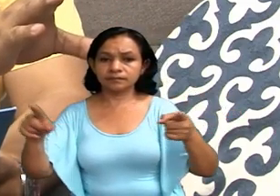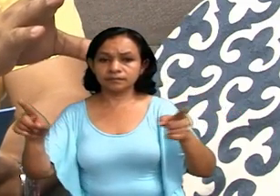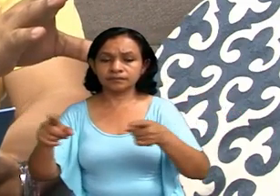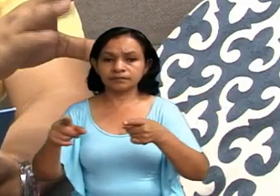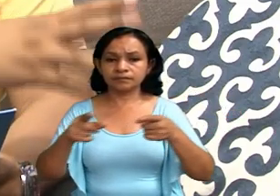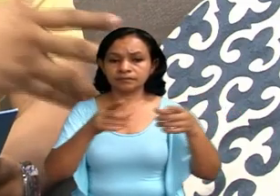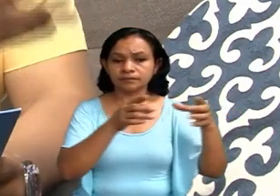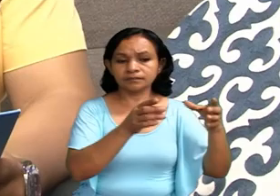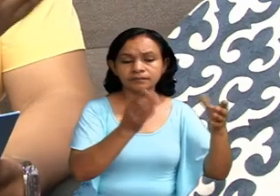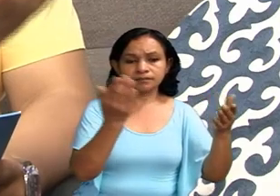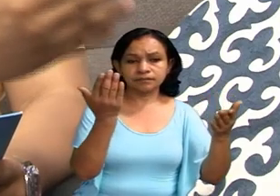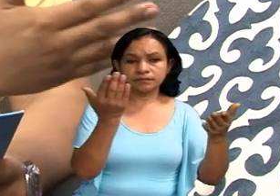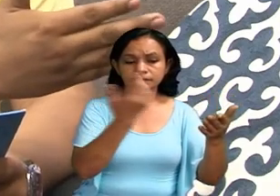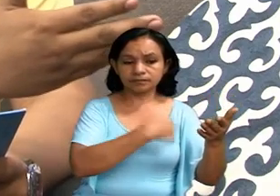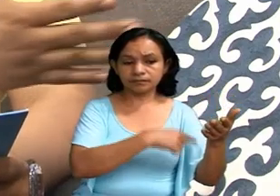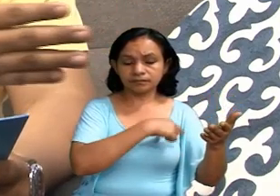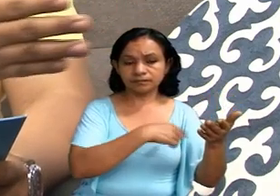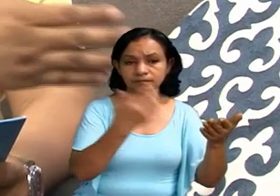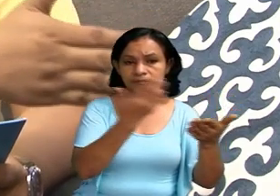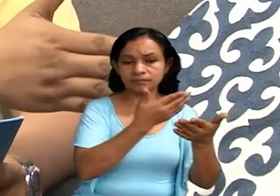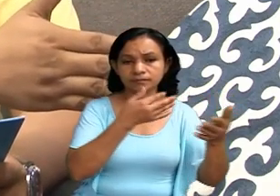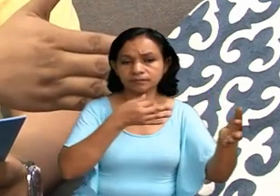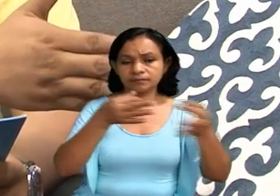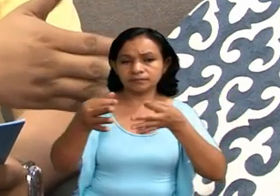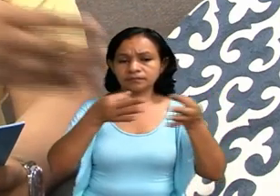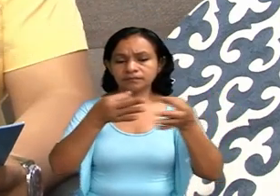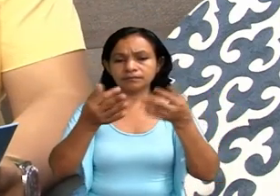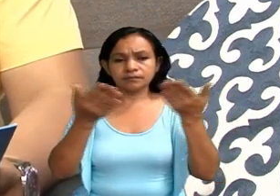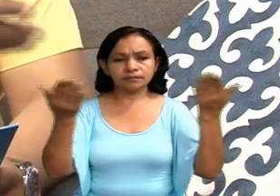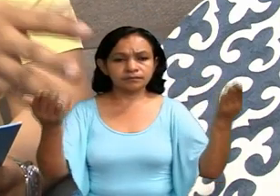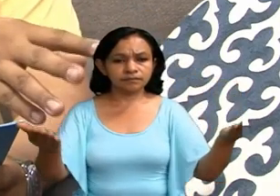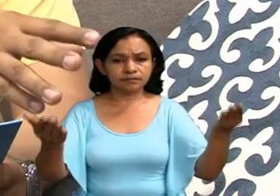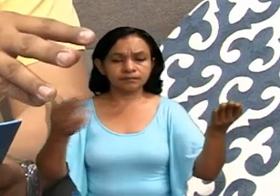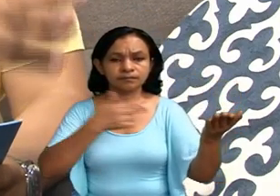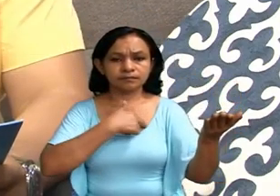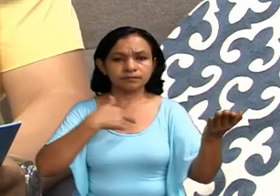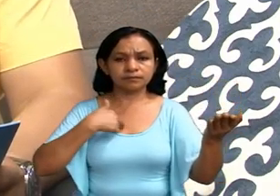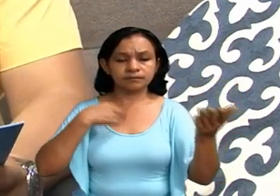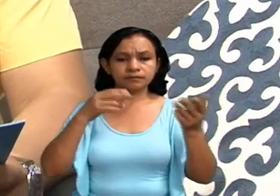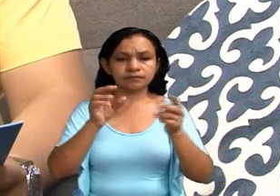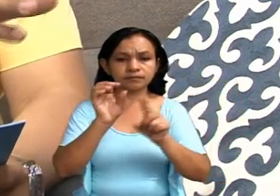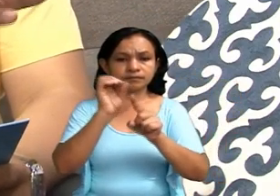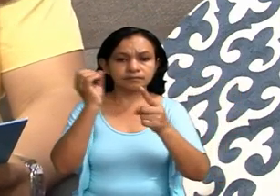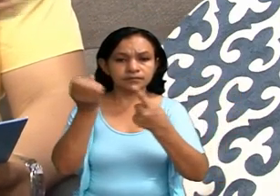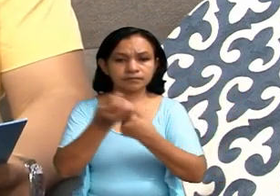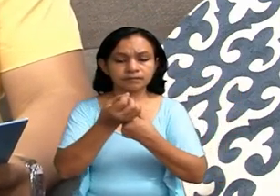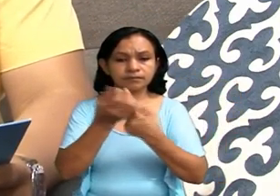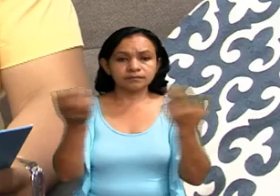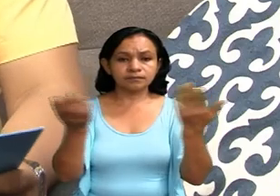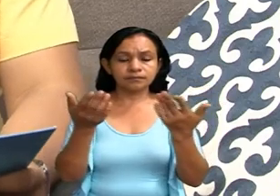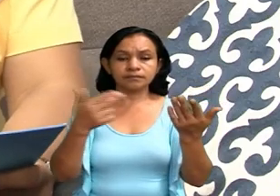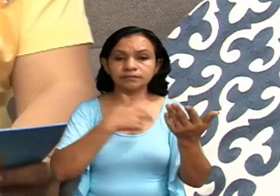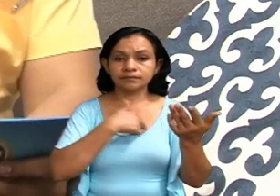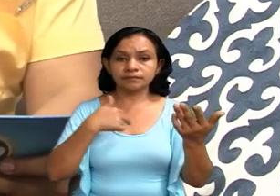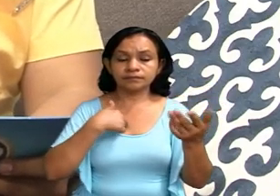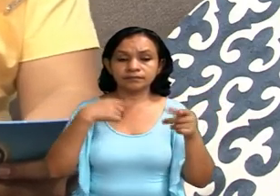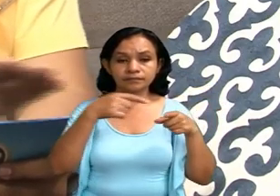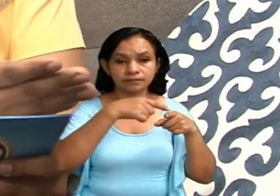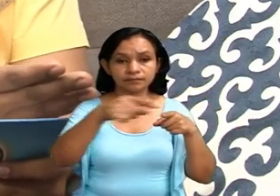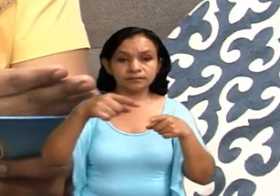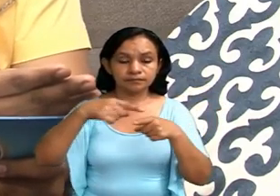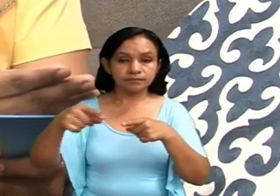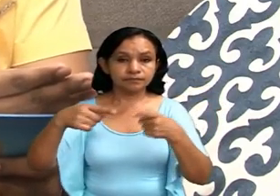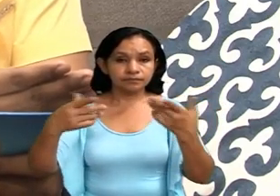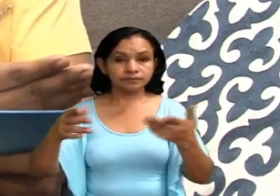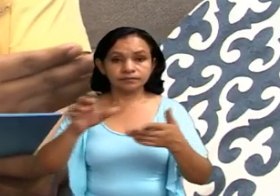coros escolares, porque a partir de esa explicación que usted nos plantee, es que se van organizando y es la realidad como se opera en los municipios, porque sí. Es que